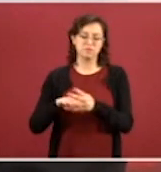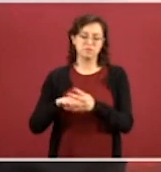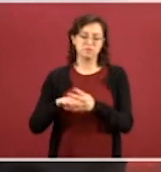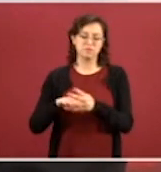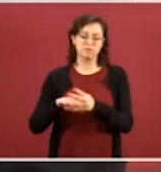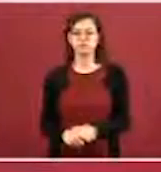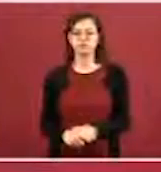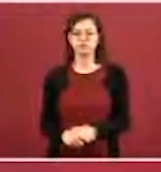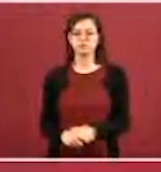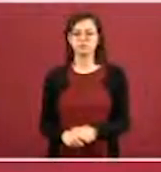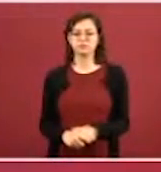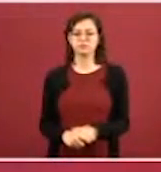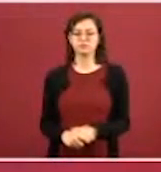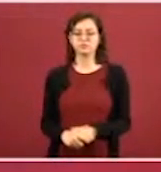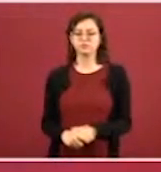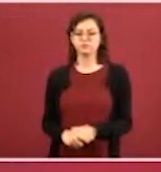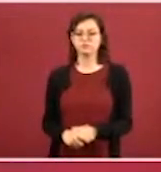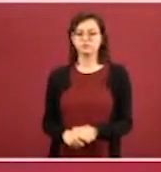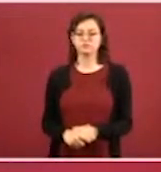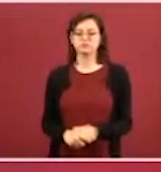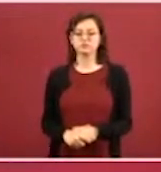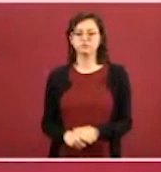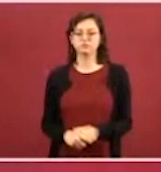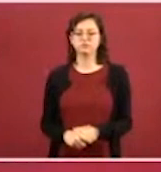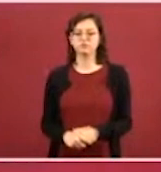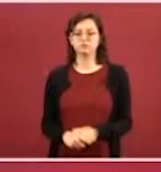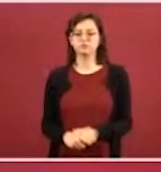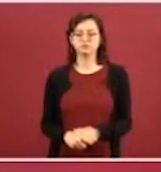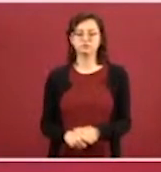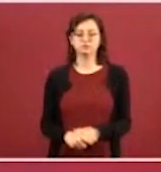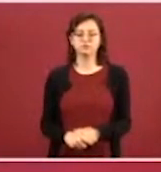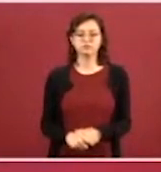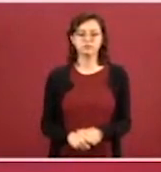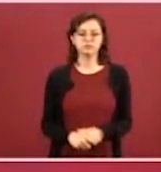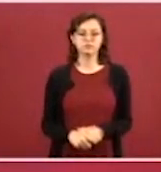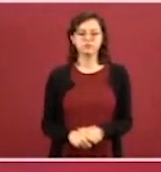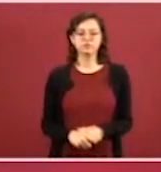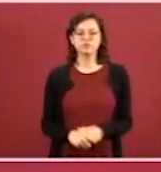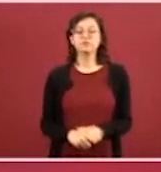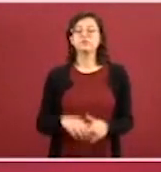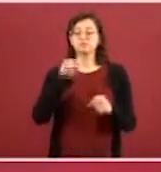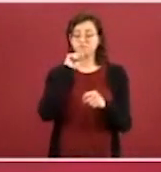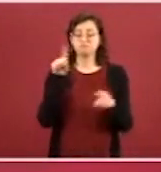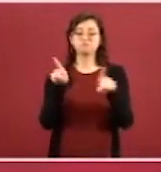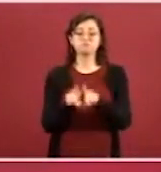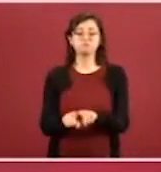universitario. Y ya queda también